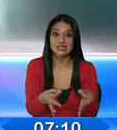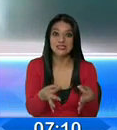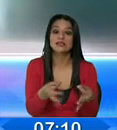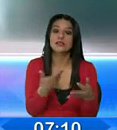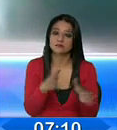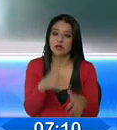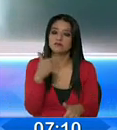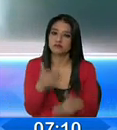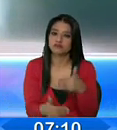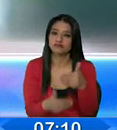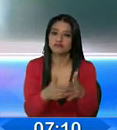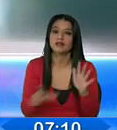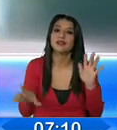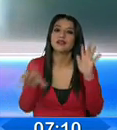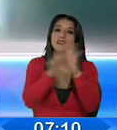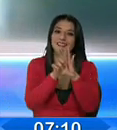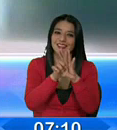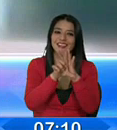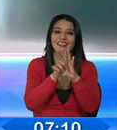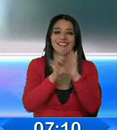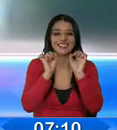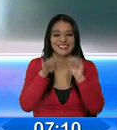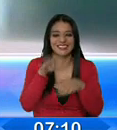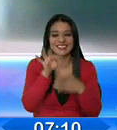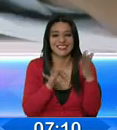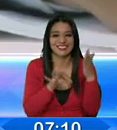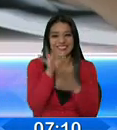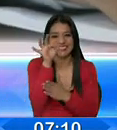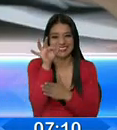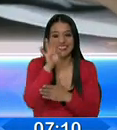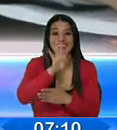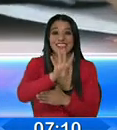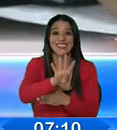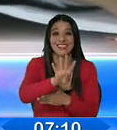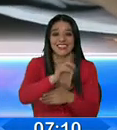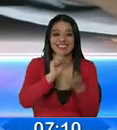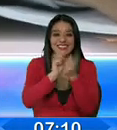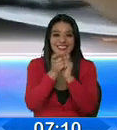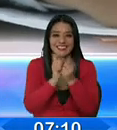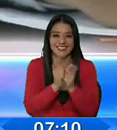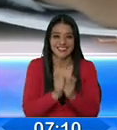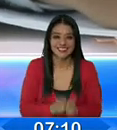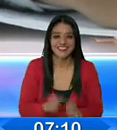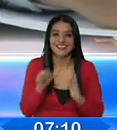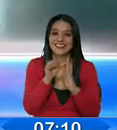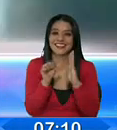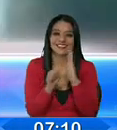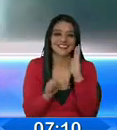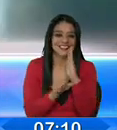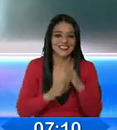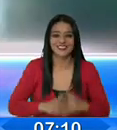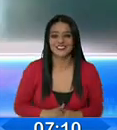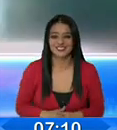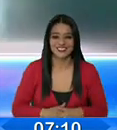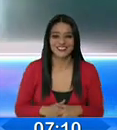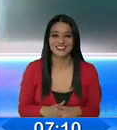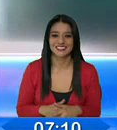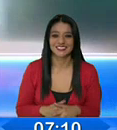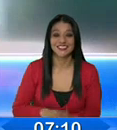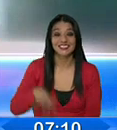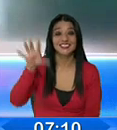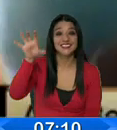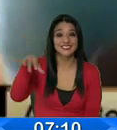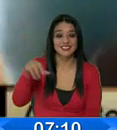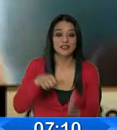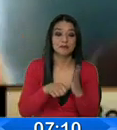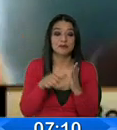para que esta ley sea aprobada tras presentar 4 modificaciones a sus articulados. El Estado, a través del